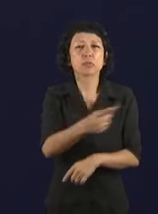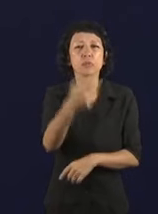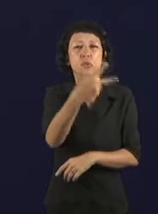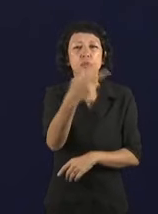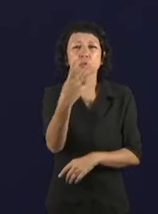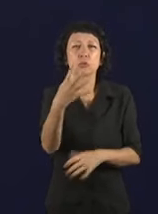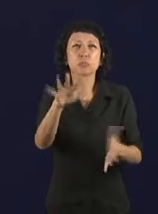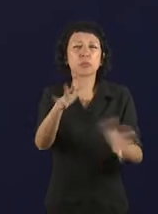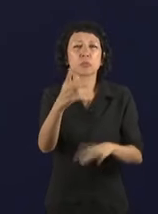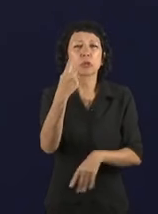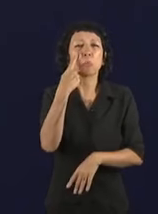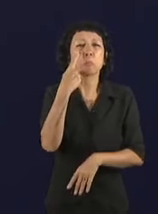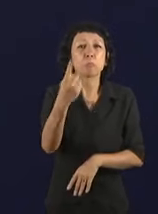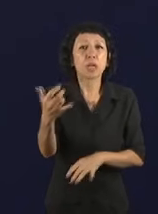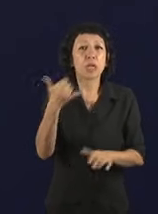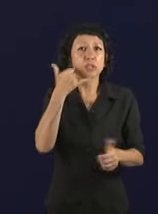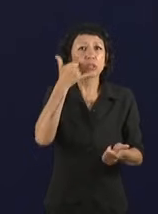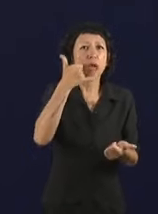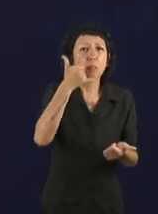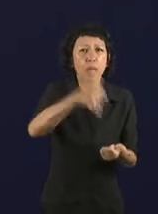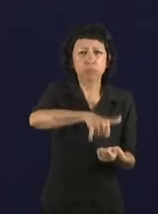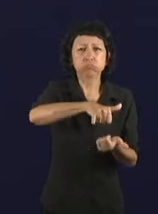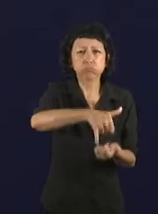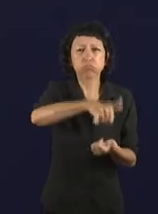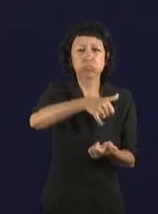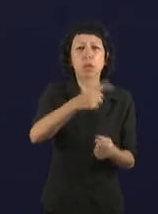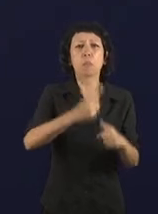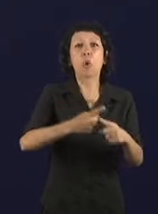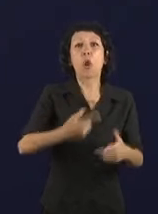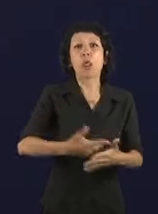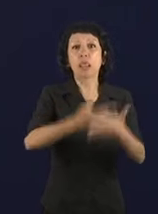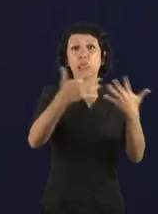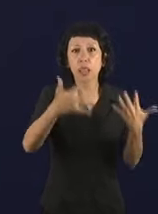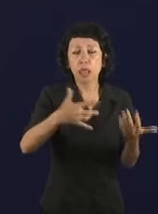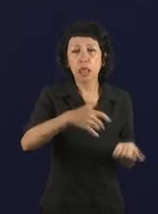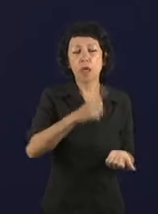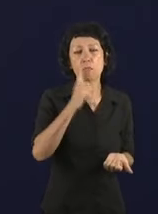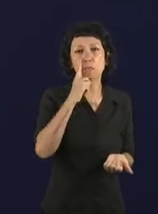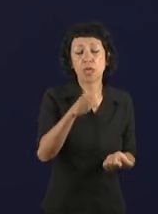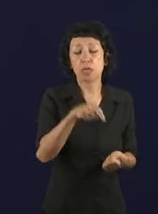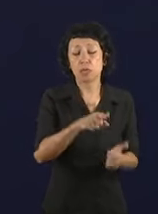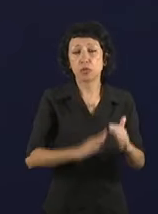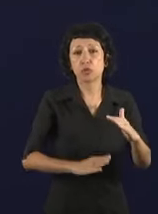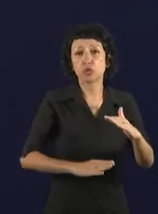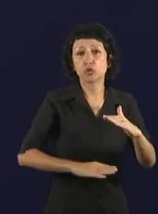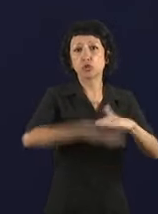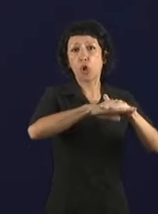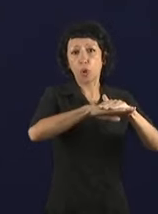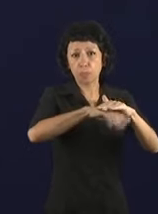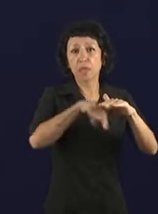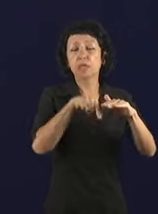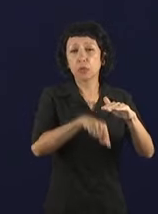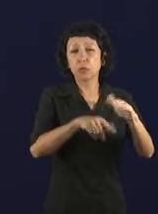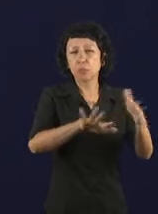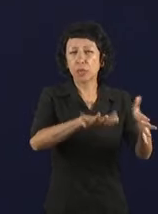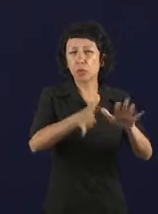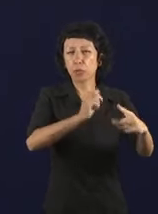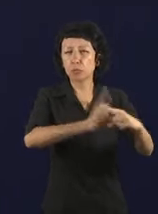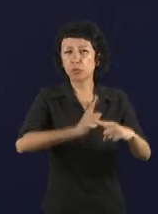de las 1000 llamadas diarias que es el el el tope que hoy está Hoy está procesando